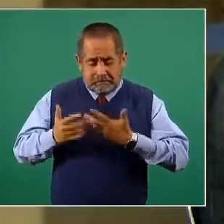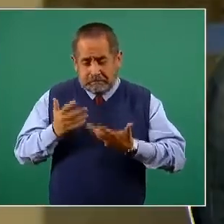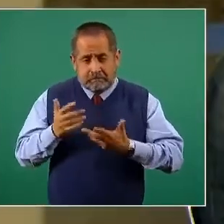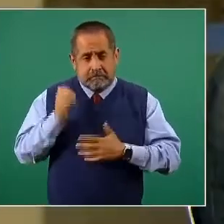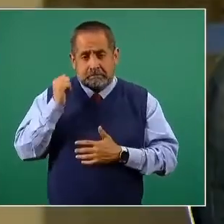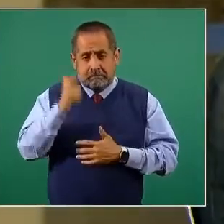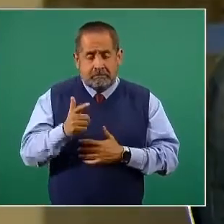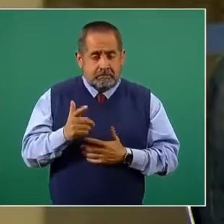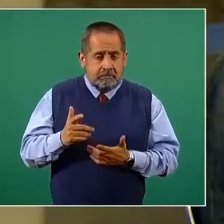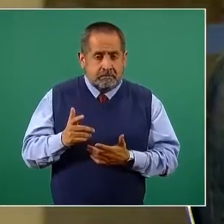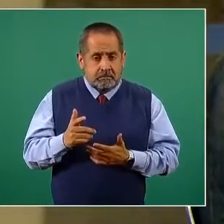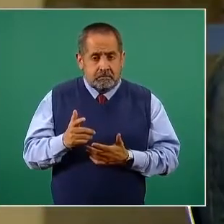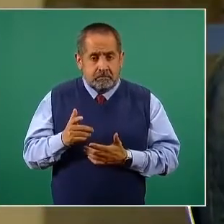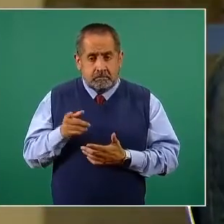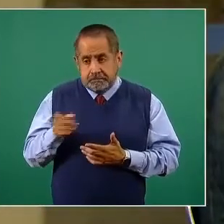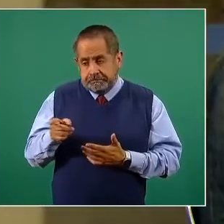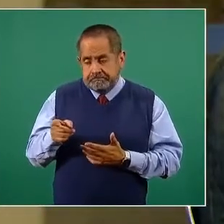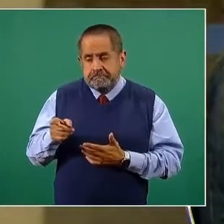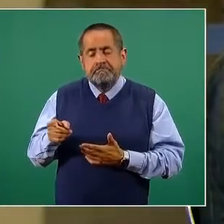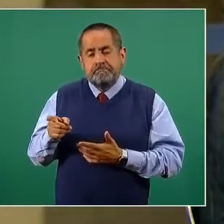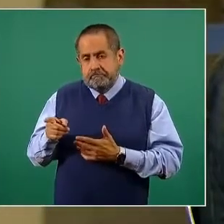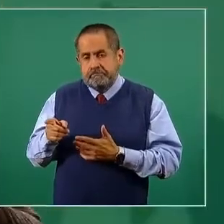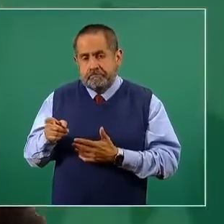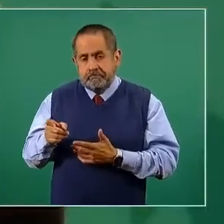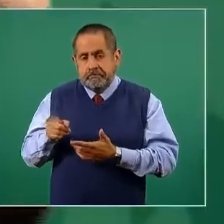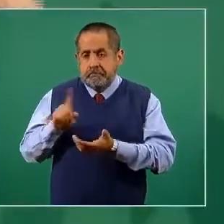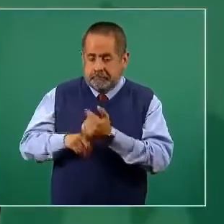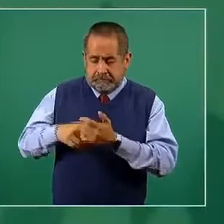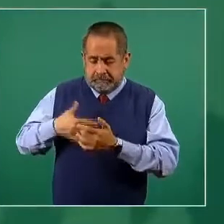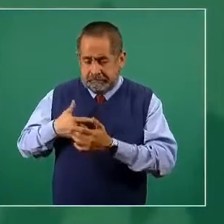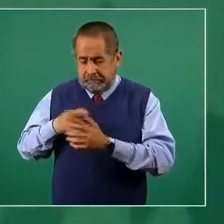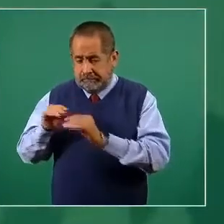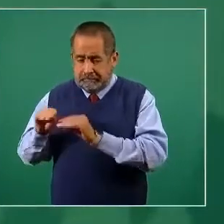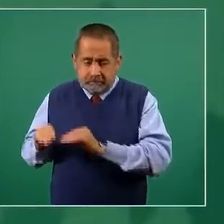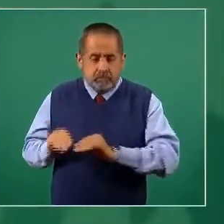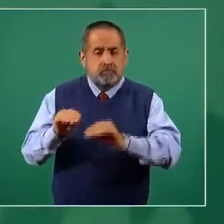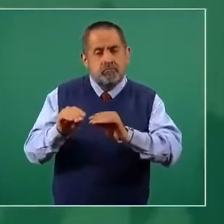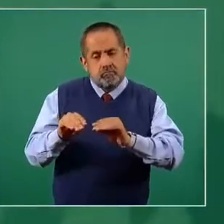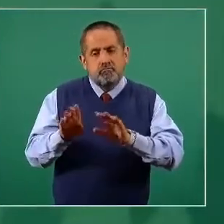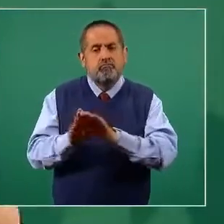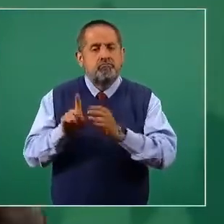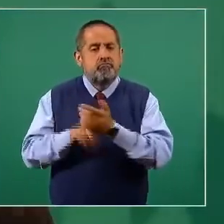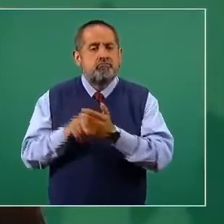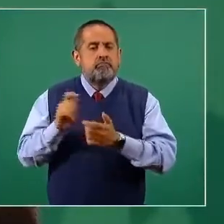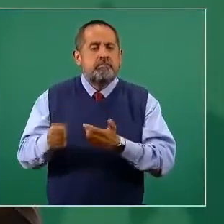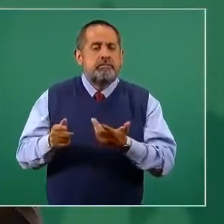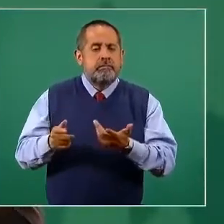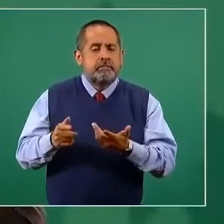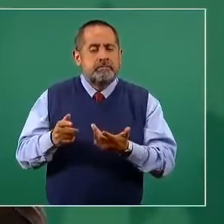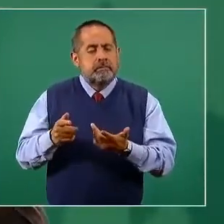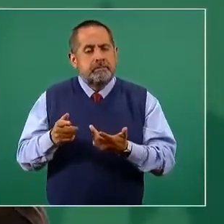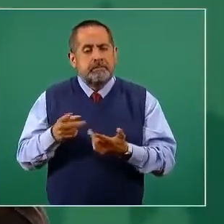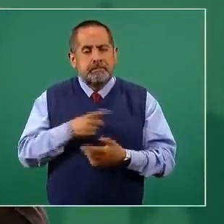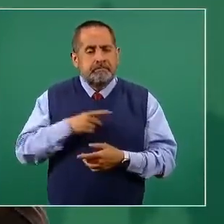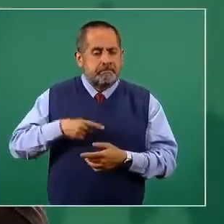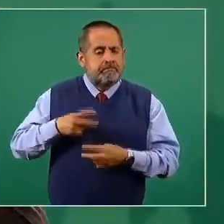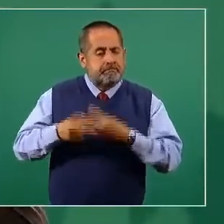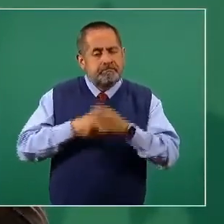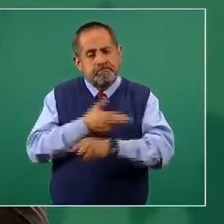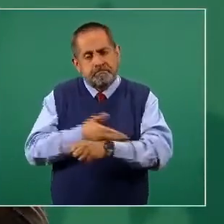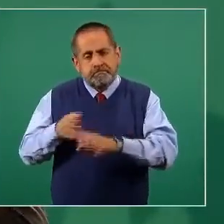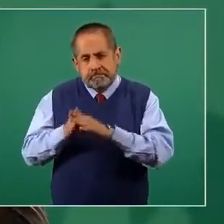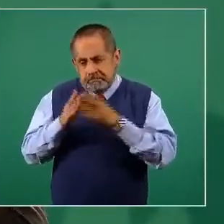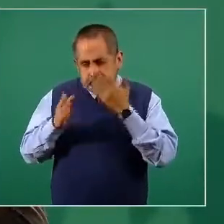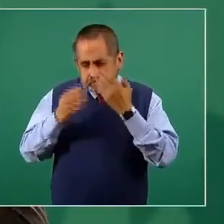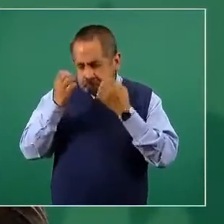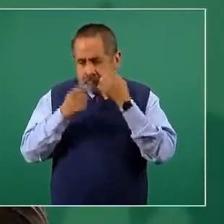que eso lo harían pasar de portador asintomático a caso, obviamente implicaría también que hagamos un estudio